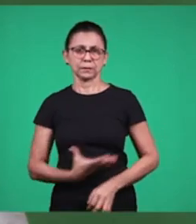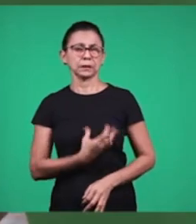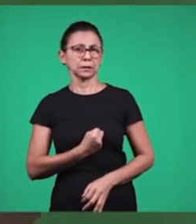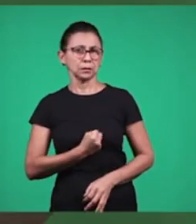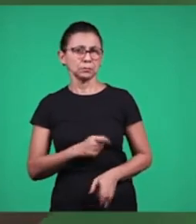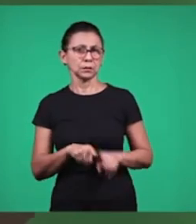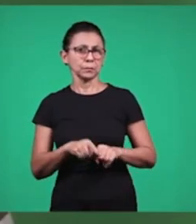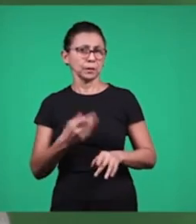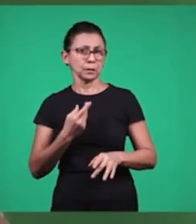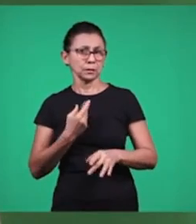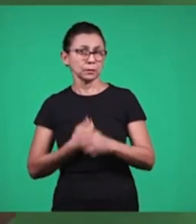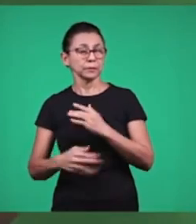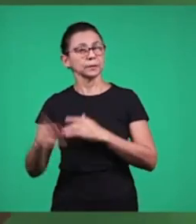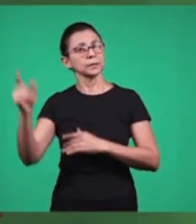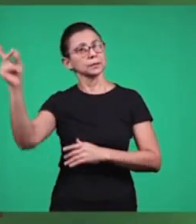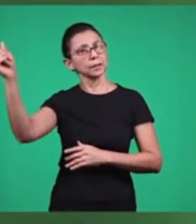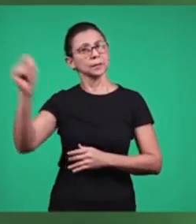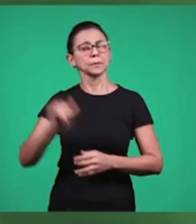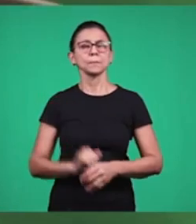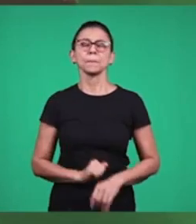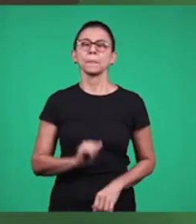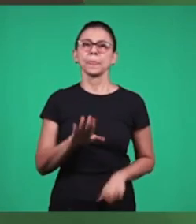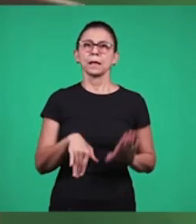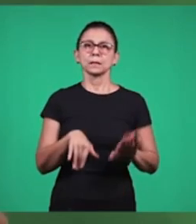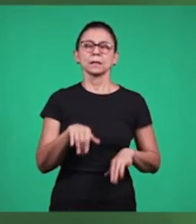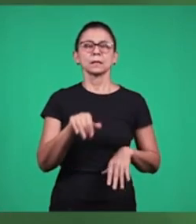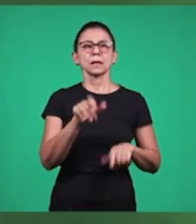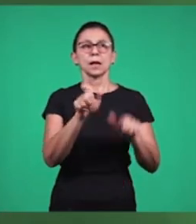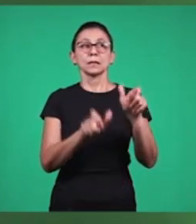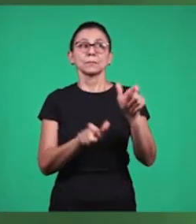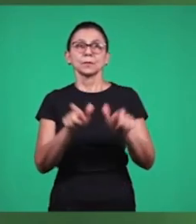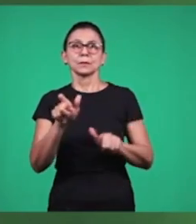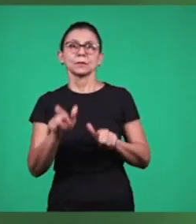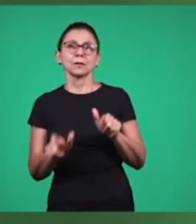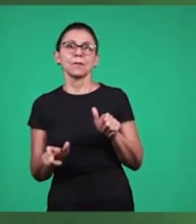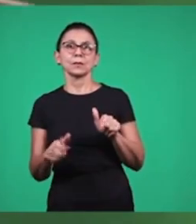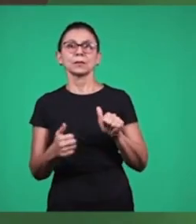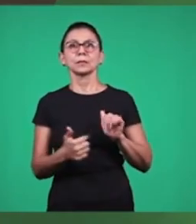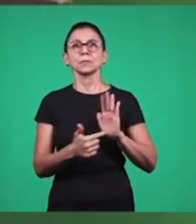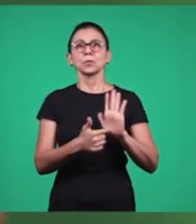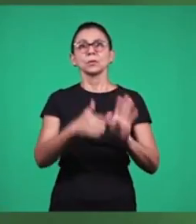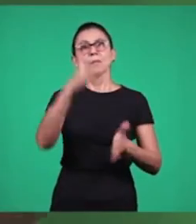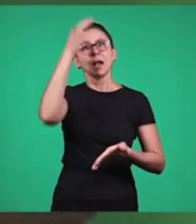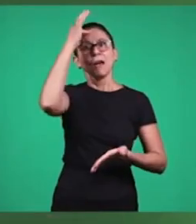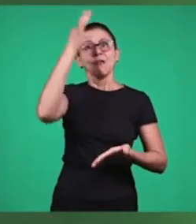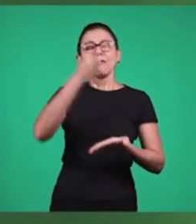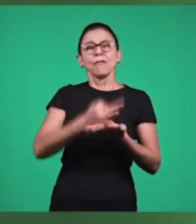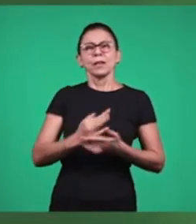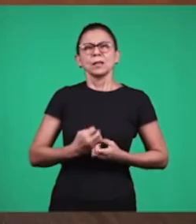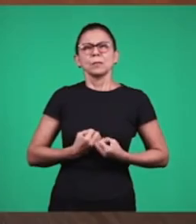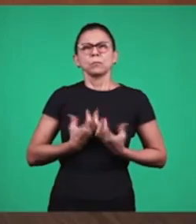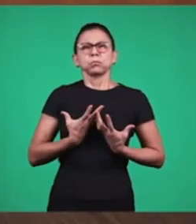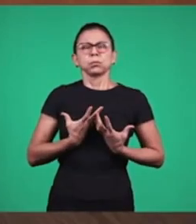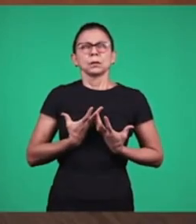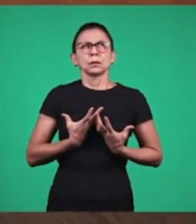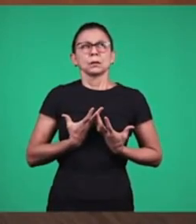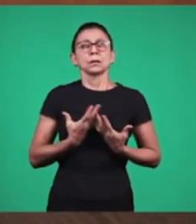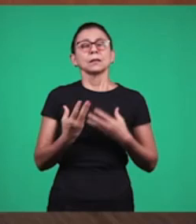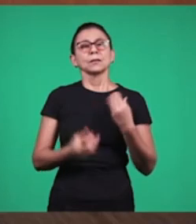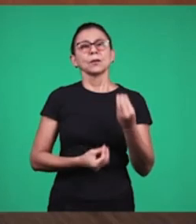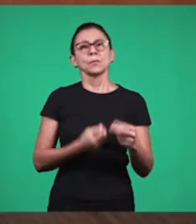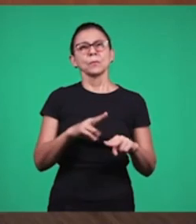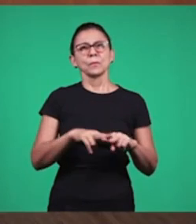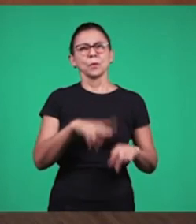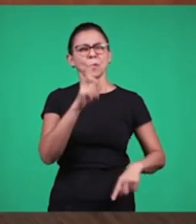Las personas muchas veces quieren manifestar su fe a través de un objeto, dar